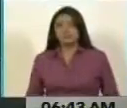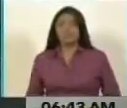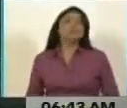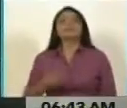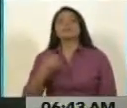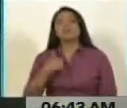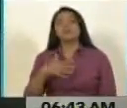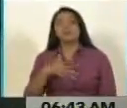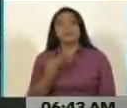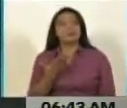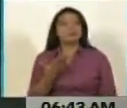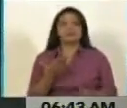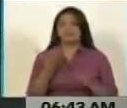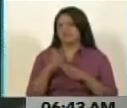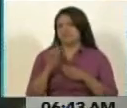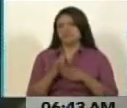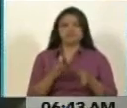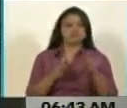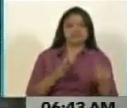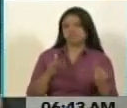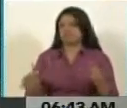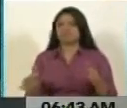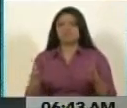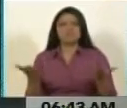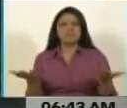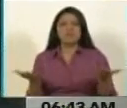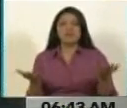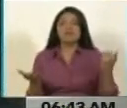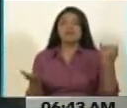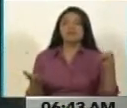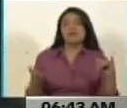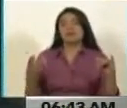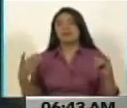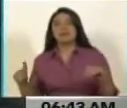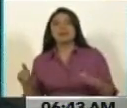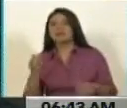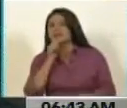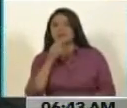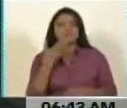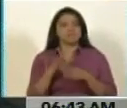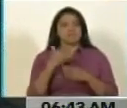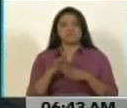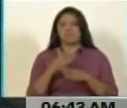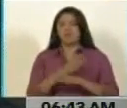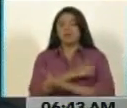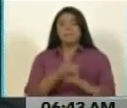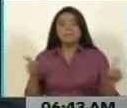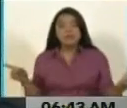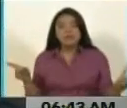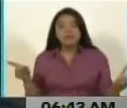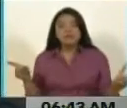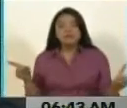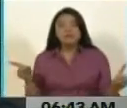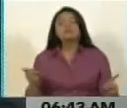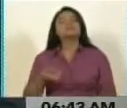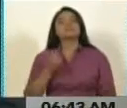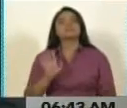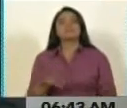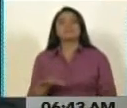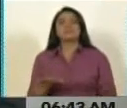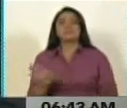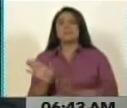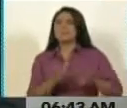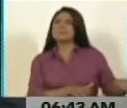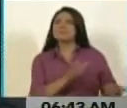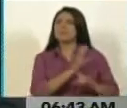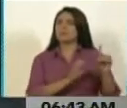izquierda, de un lado, del otro, puedes ser radical, pero lo que no puedes es dejar de pasar en la cultura como sucede también